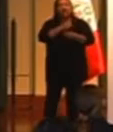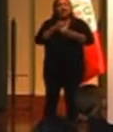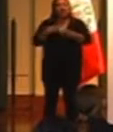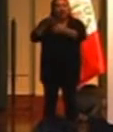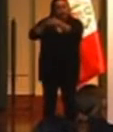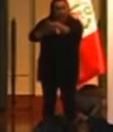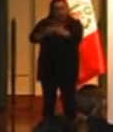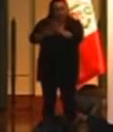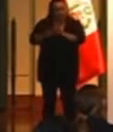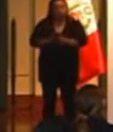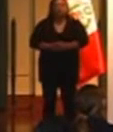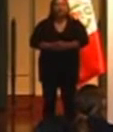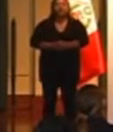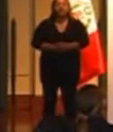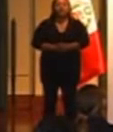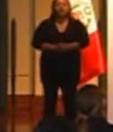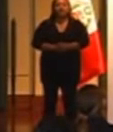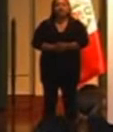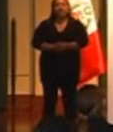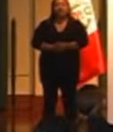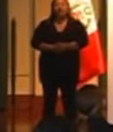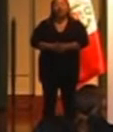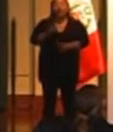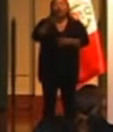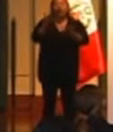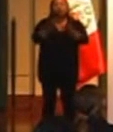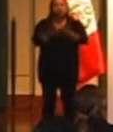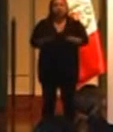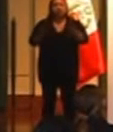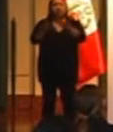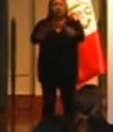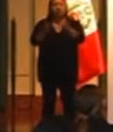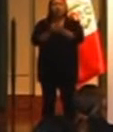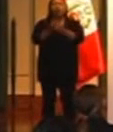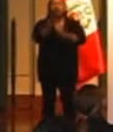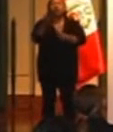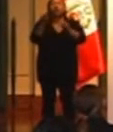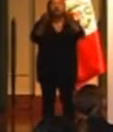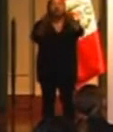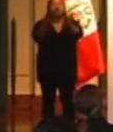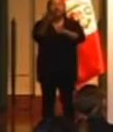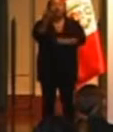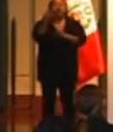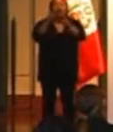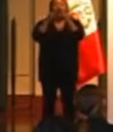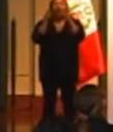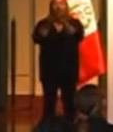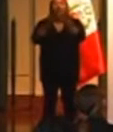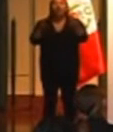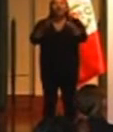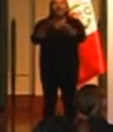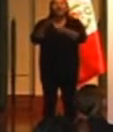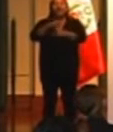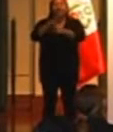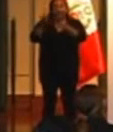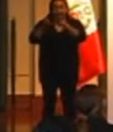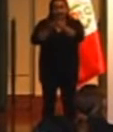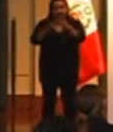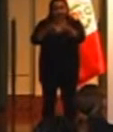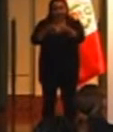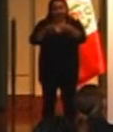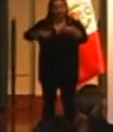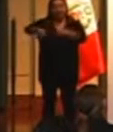Interior. Una novedad de nuestras 282 reuniones del Comité Distrital de Seguridad Ciudadana